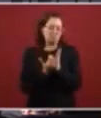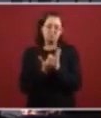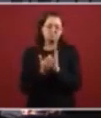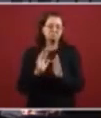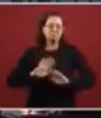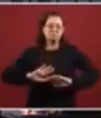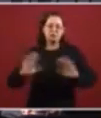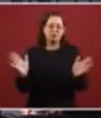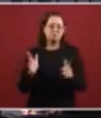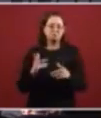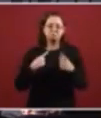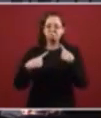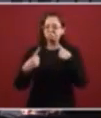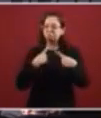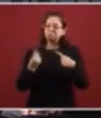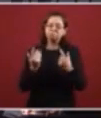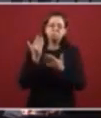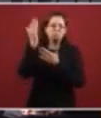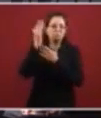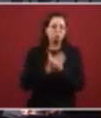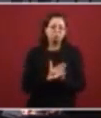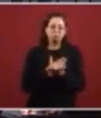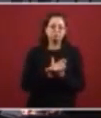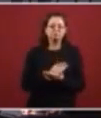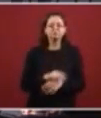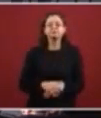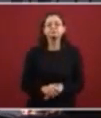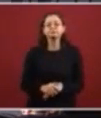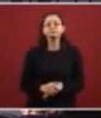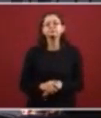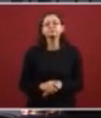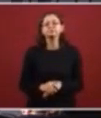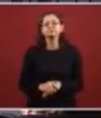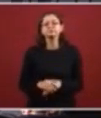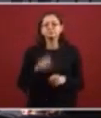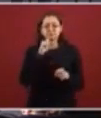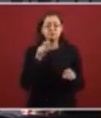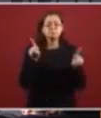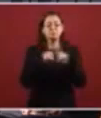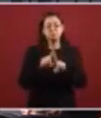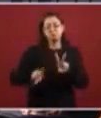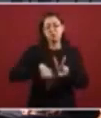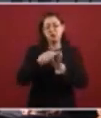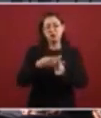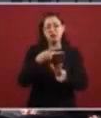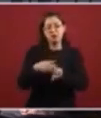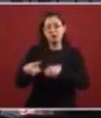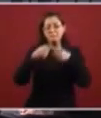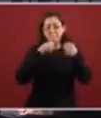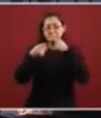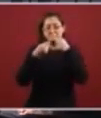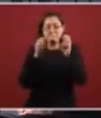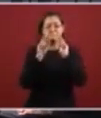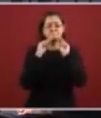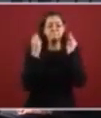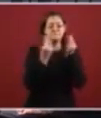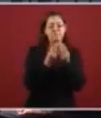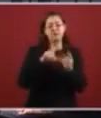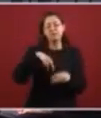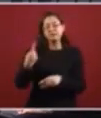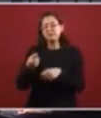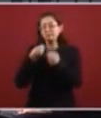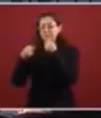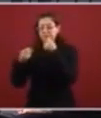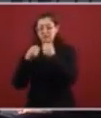esta discusión en red es algo similar sucede con pensa sicaria y empresa corrupta pues